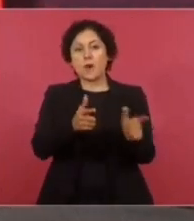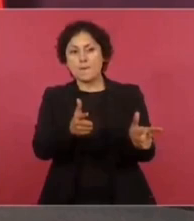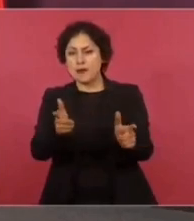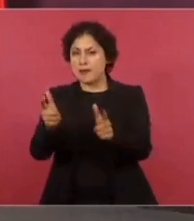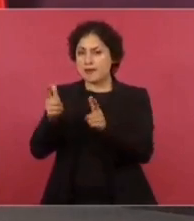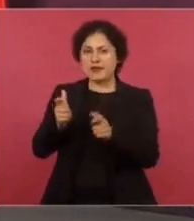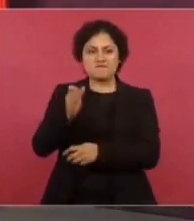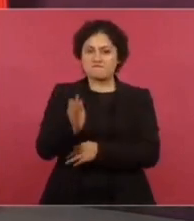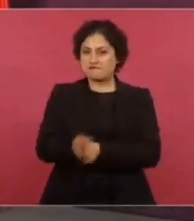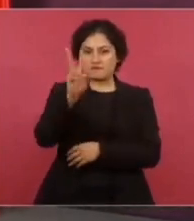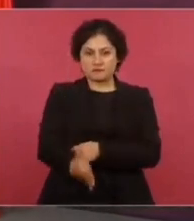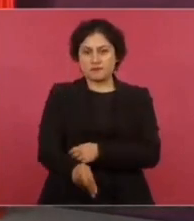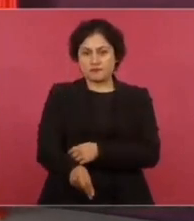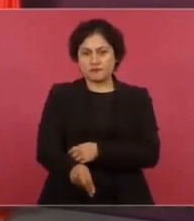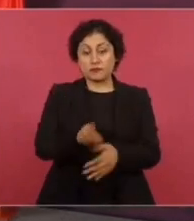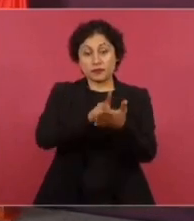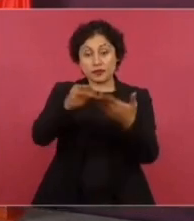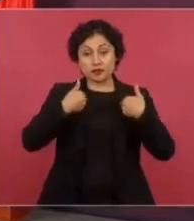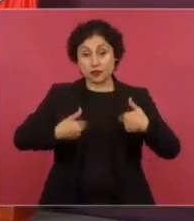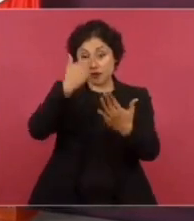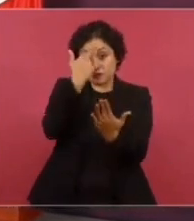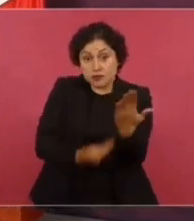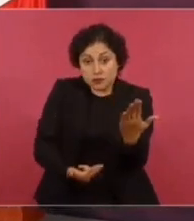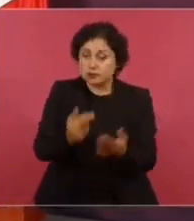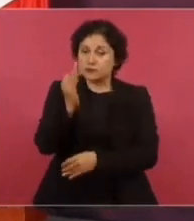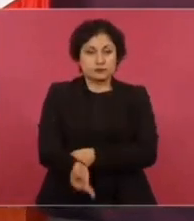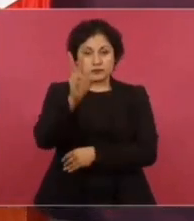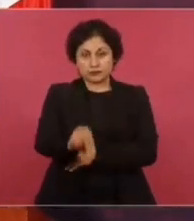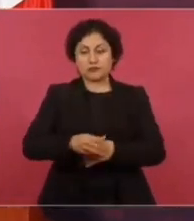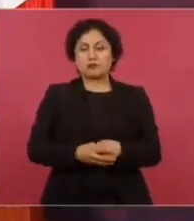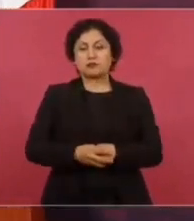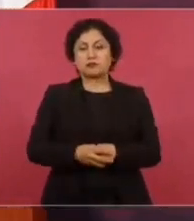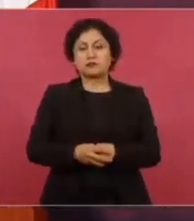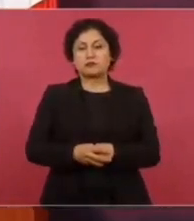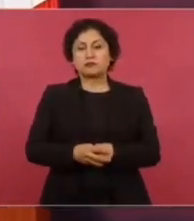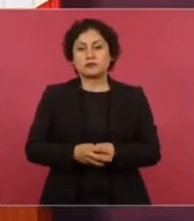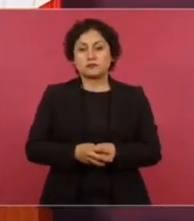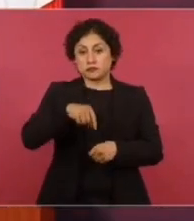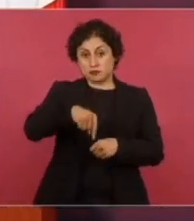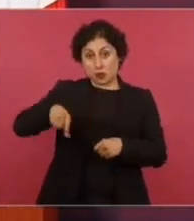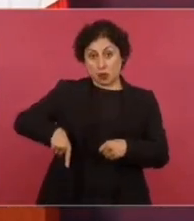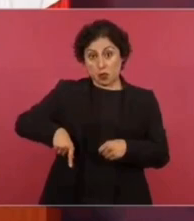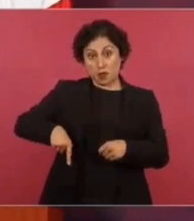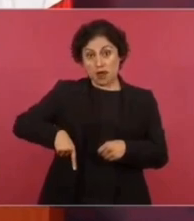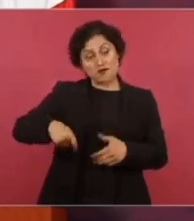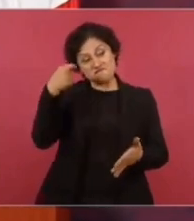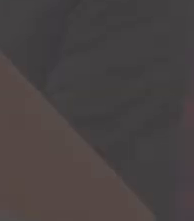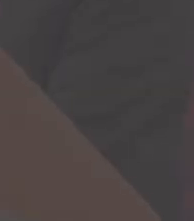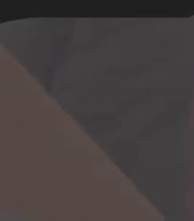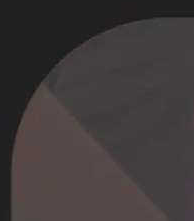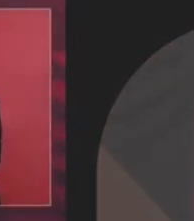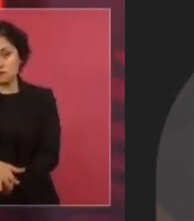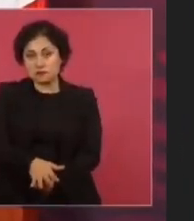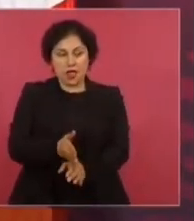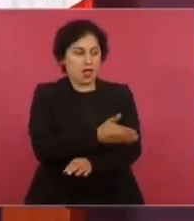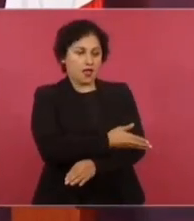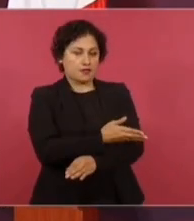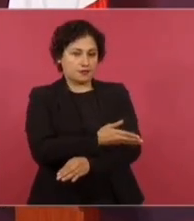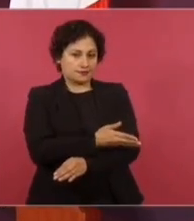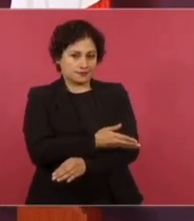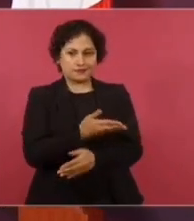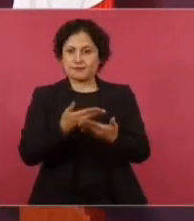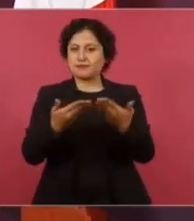yo tengo no se permite la educación de los Derechos Humanos no es un gobierno regresó como los de antes por